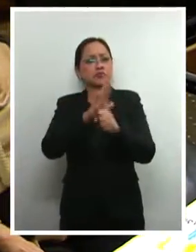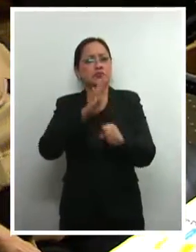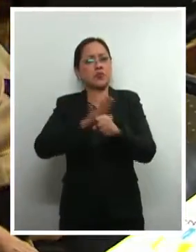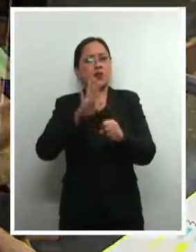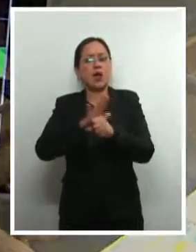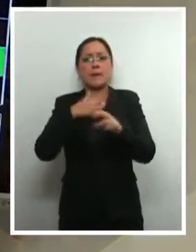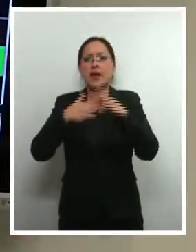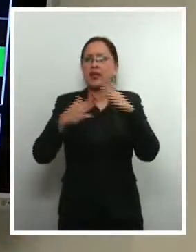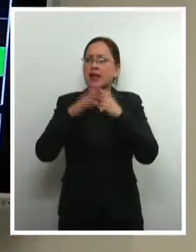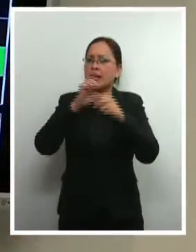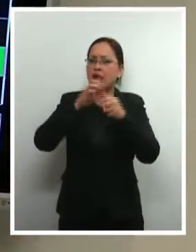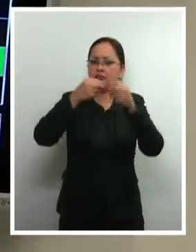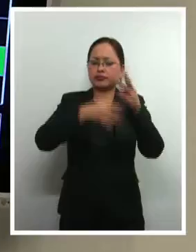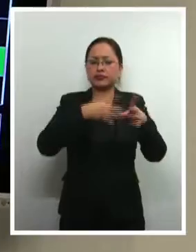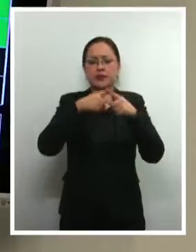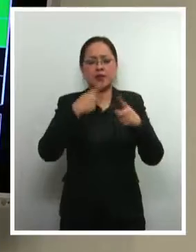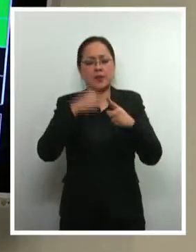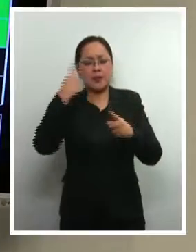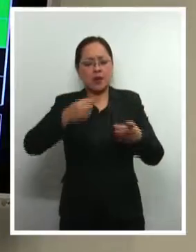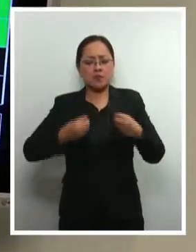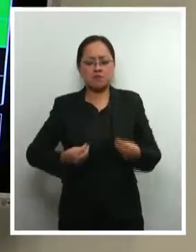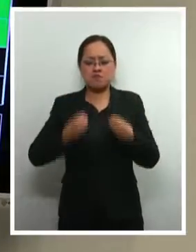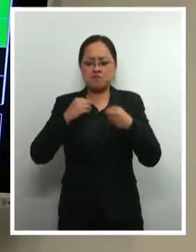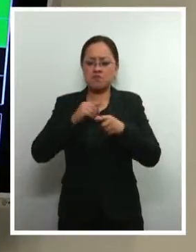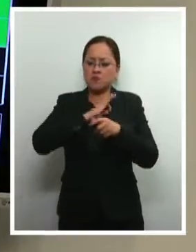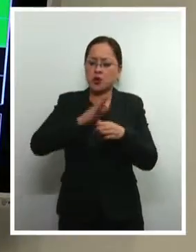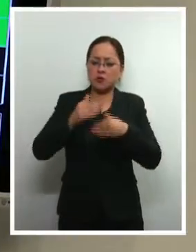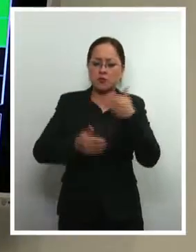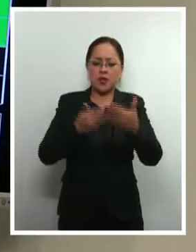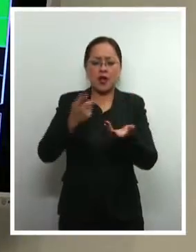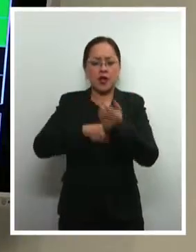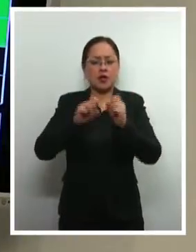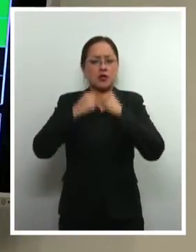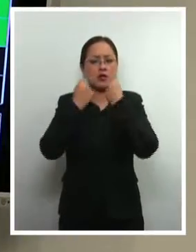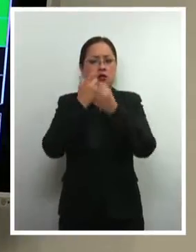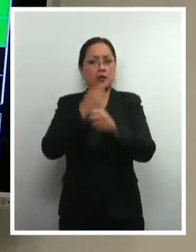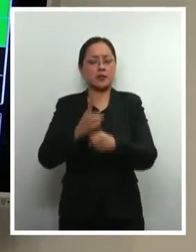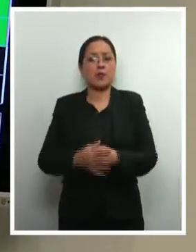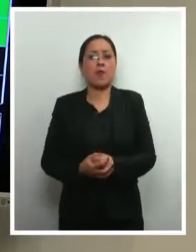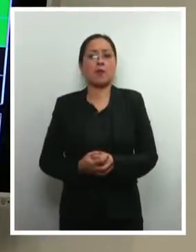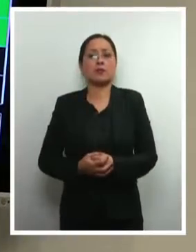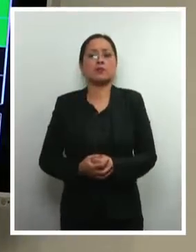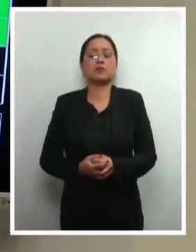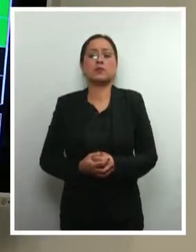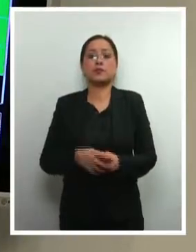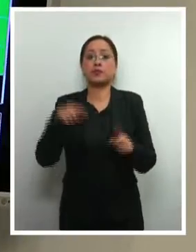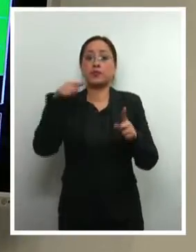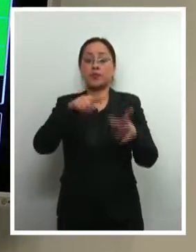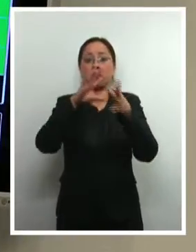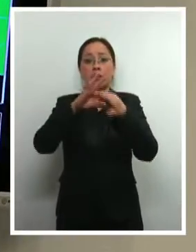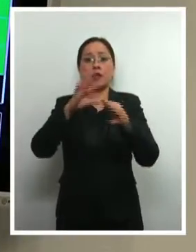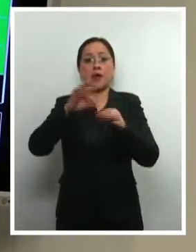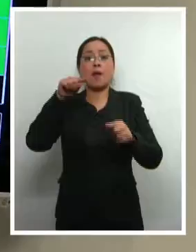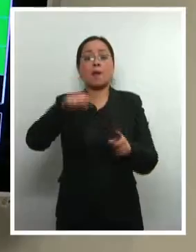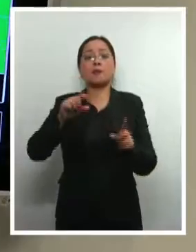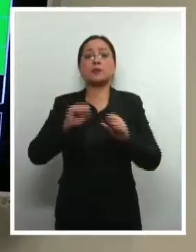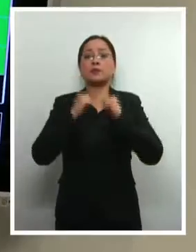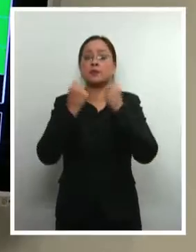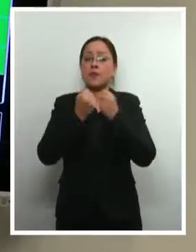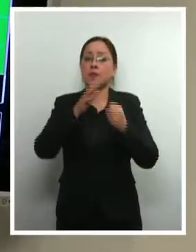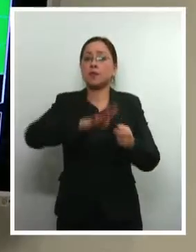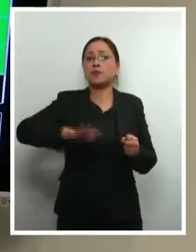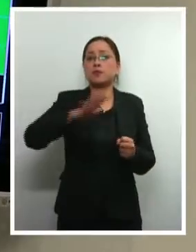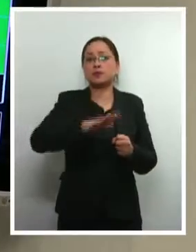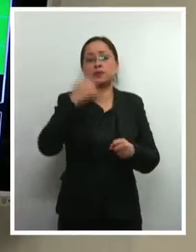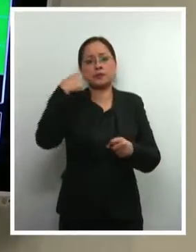materiales y simbólicos para vivir en sociedad. También señala que la ciudad promueve la economía del